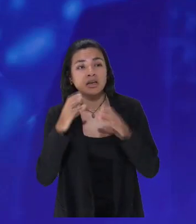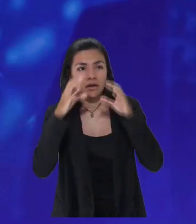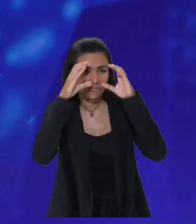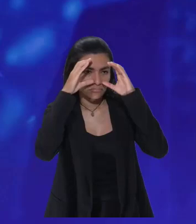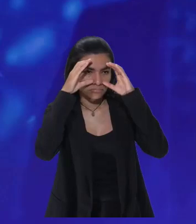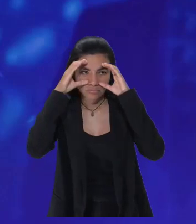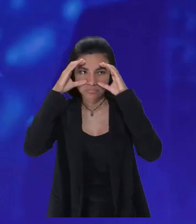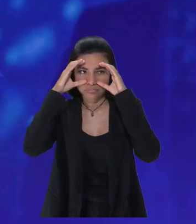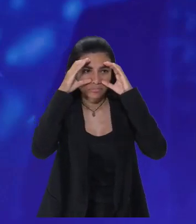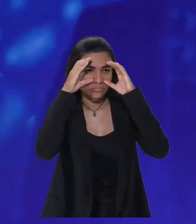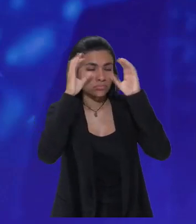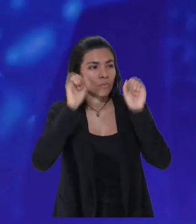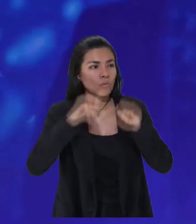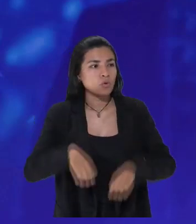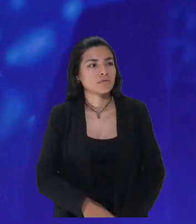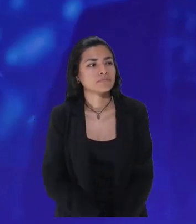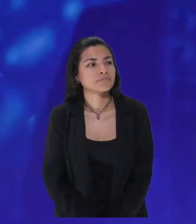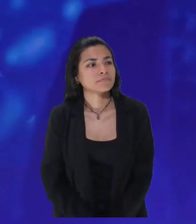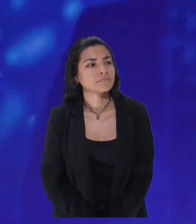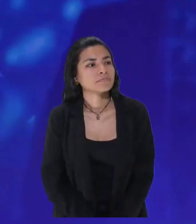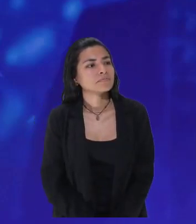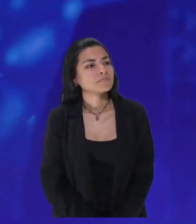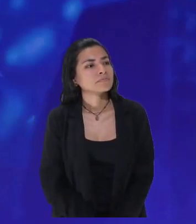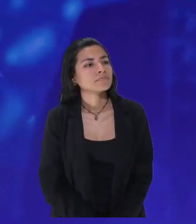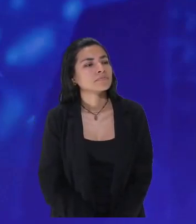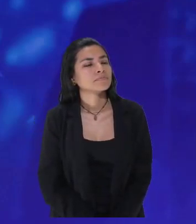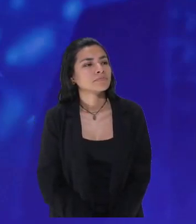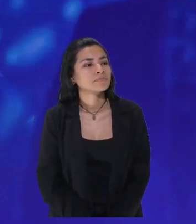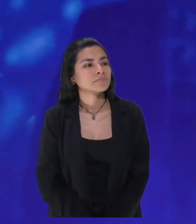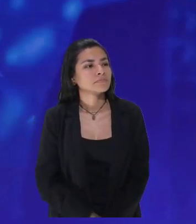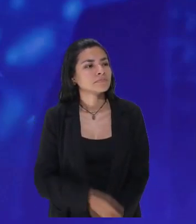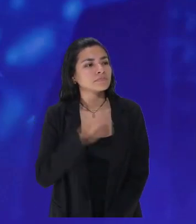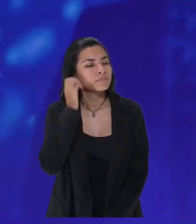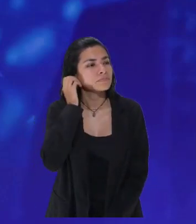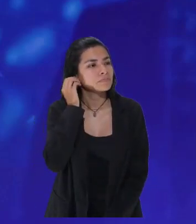ver lo que se vive allí con las gafas, lo pueden hacer. Preguntas.